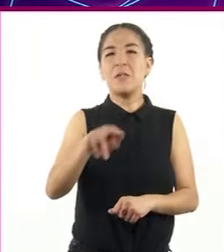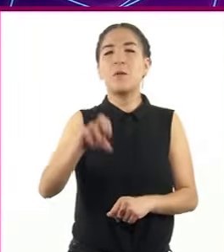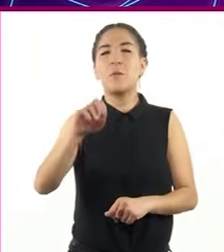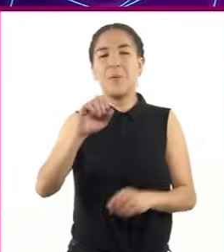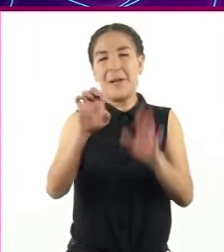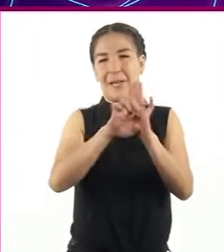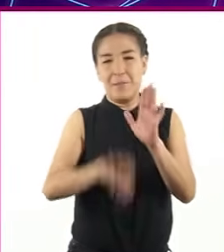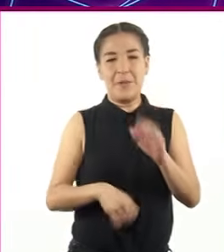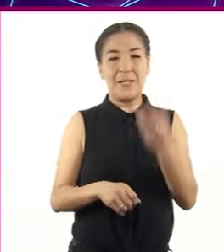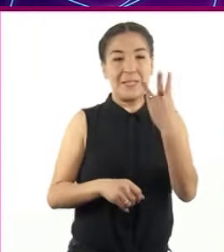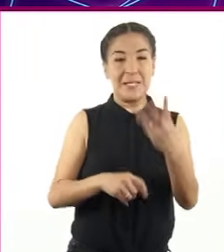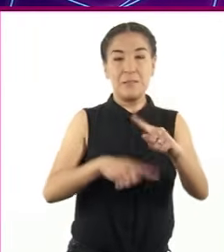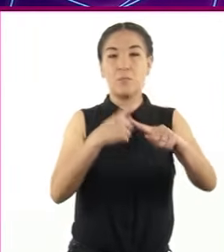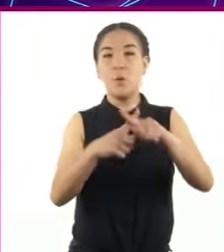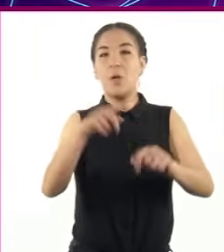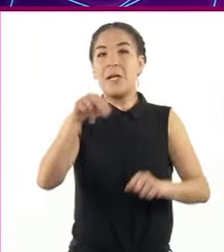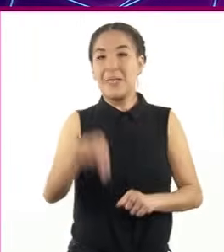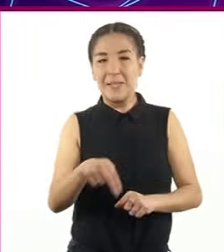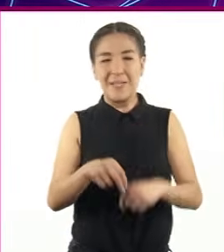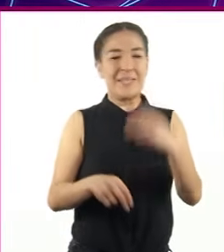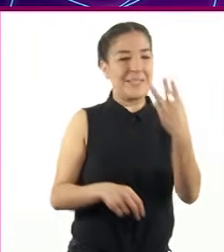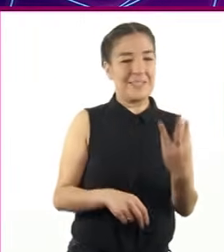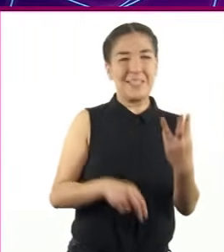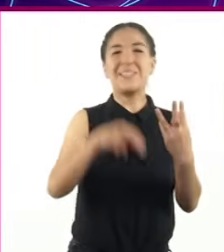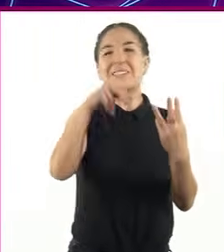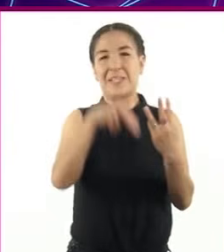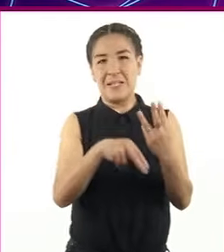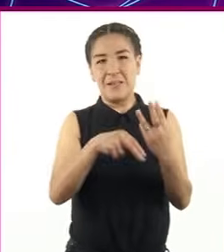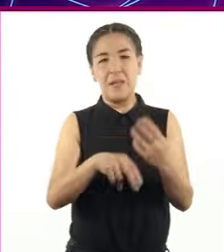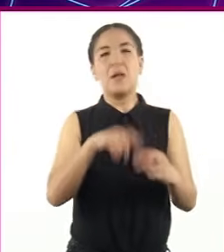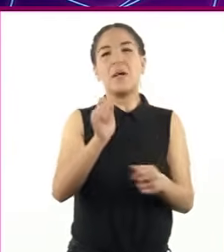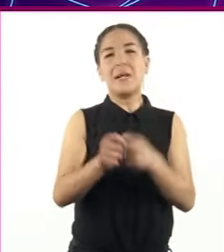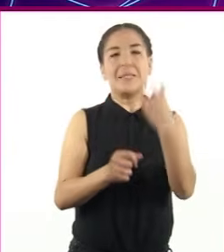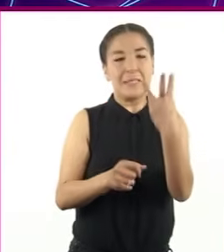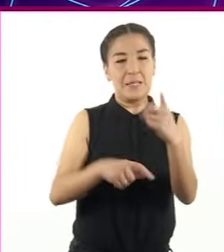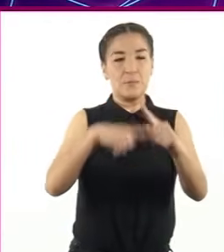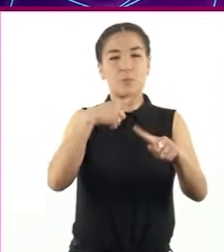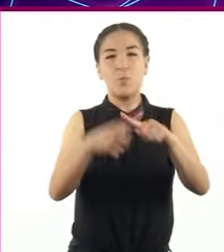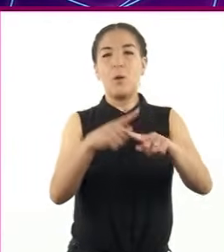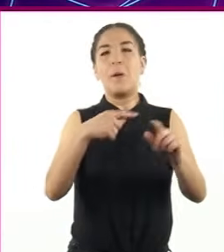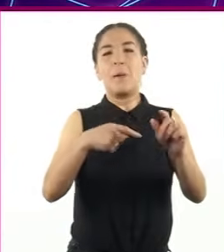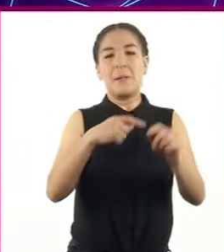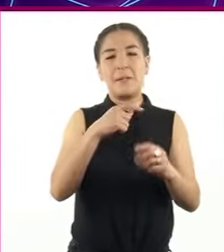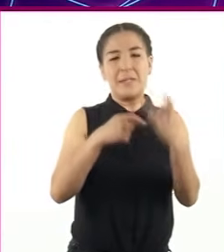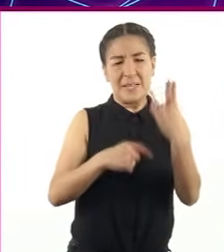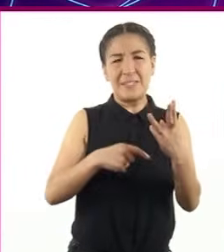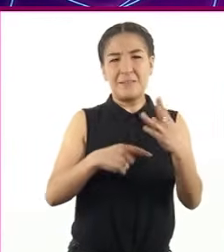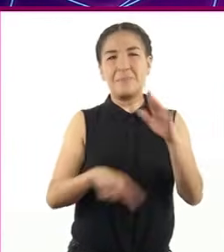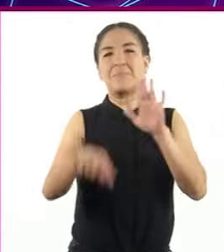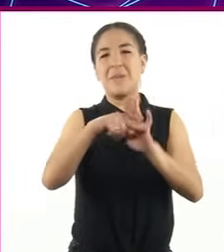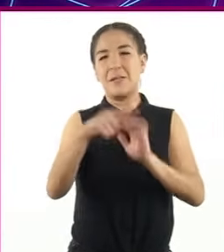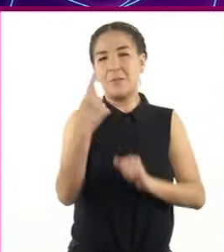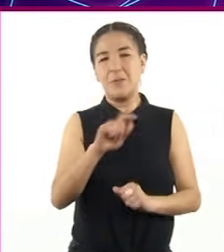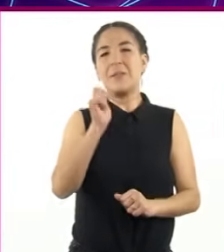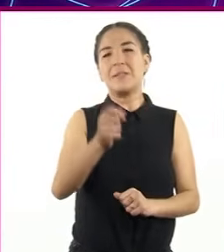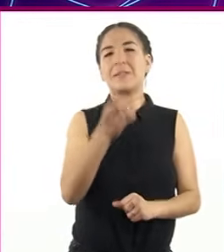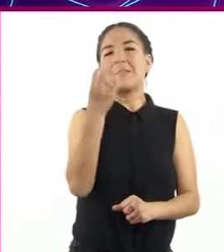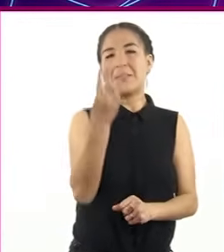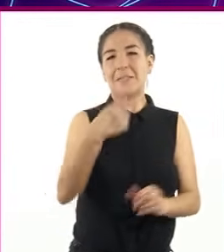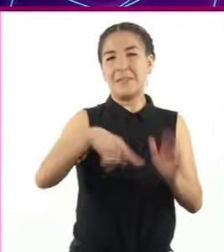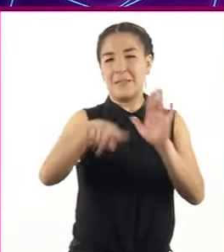n, que da como resultado 3n, y 3 por menos 1, que da como resultado 3 negativo.